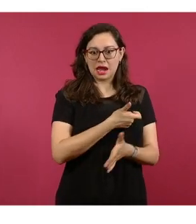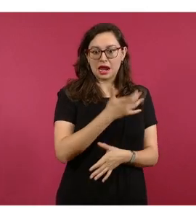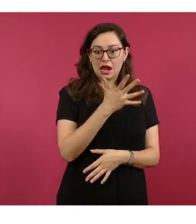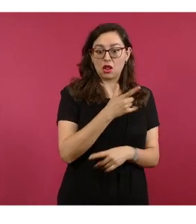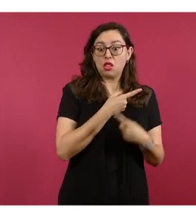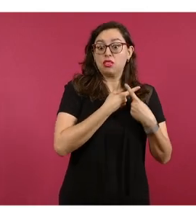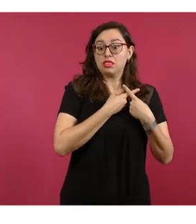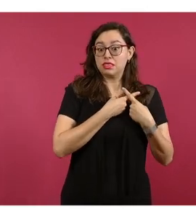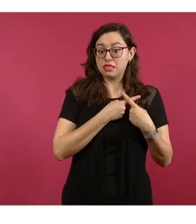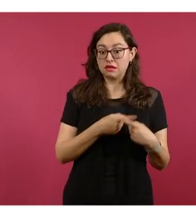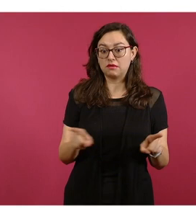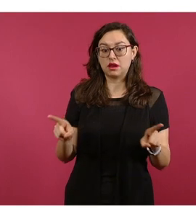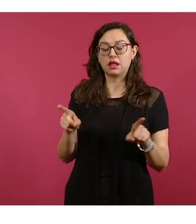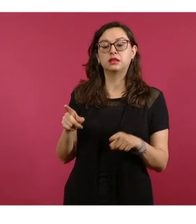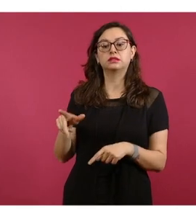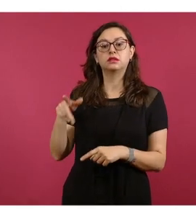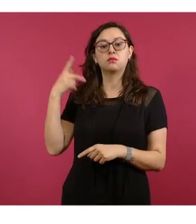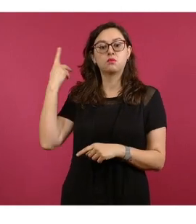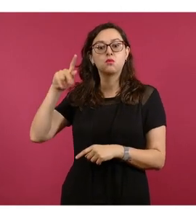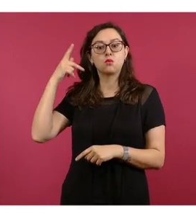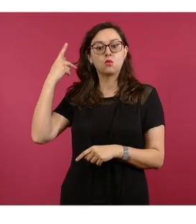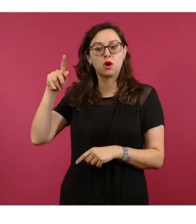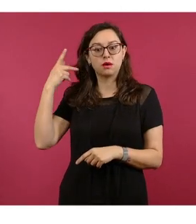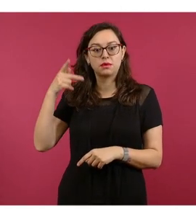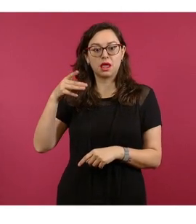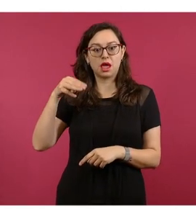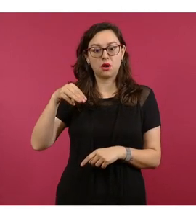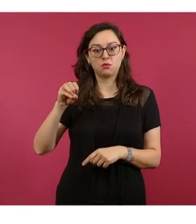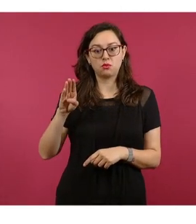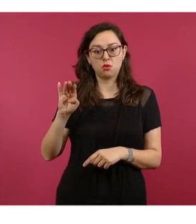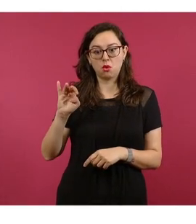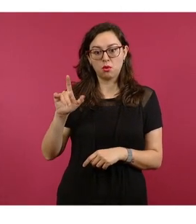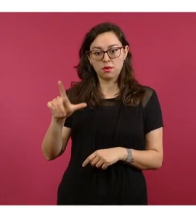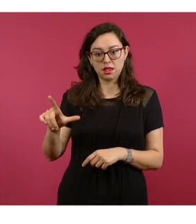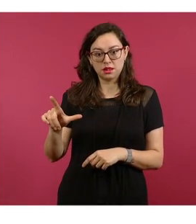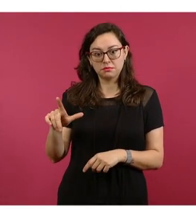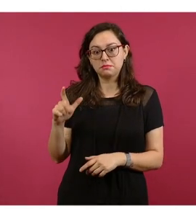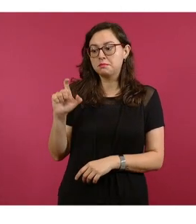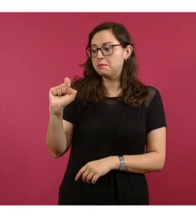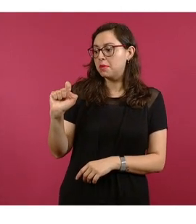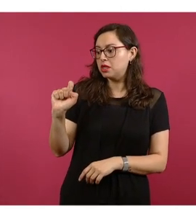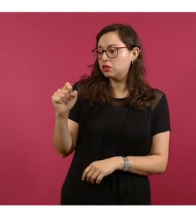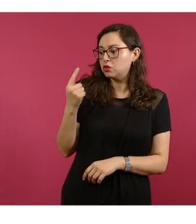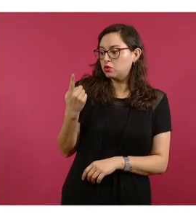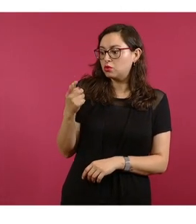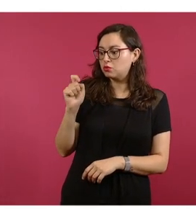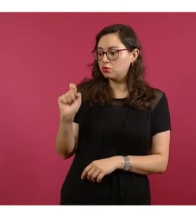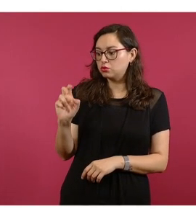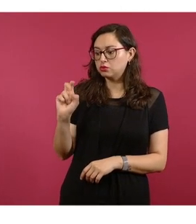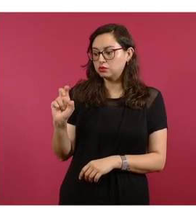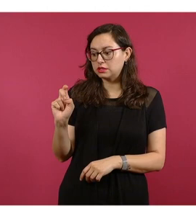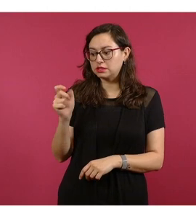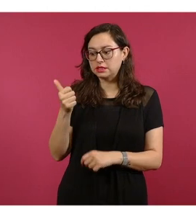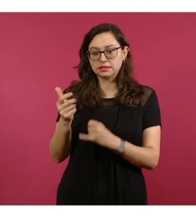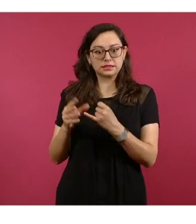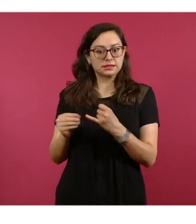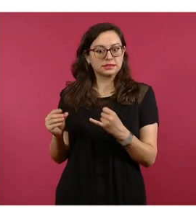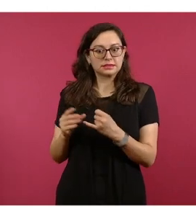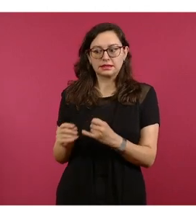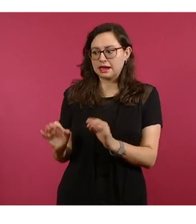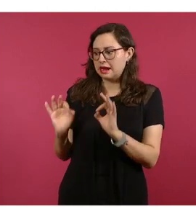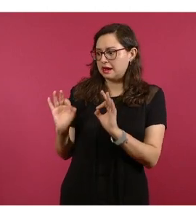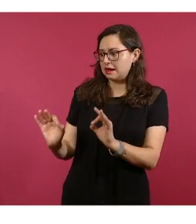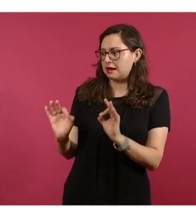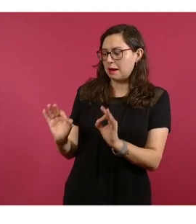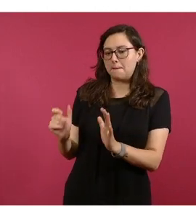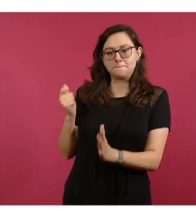en Puebla, en la capital, que esta marca sigue dando buenos precios generalmente. 21 pesos con 36 centavos por litro de